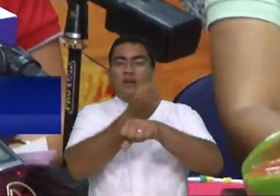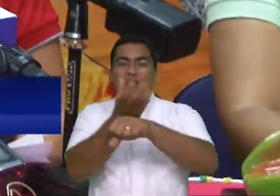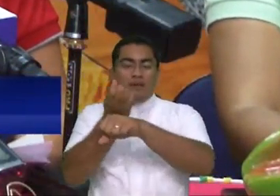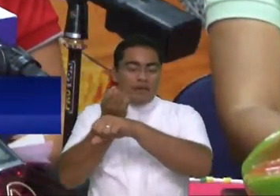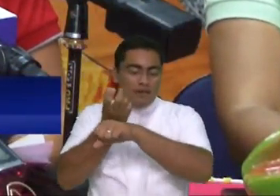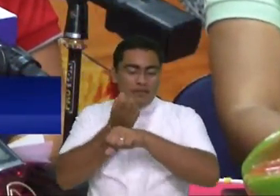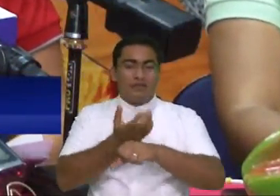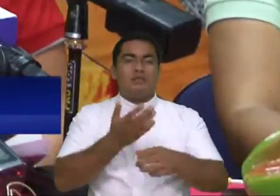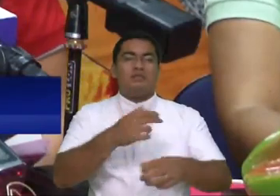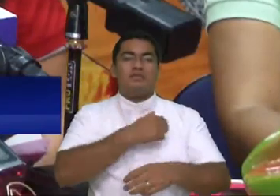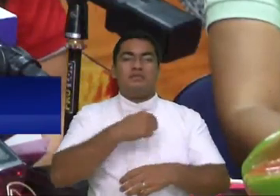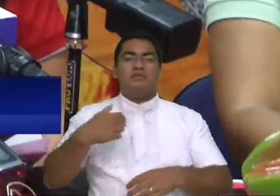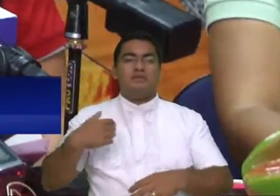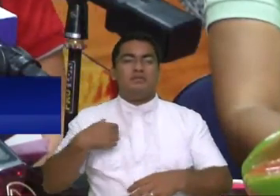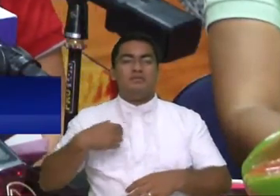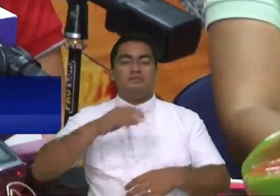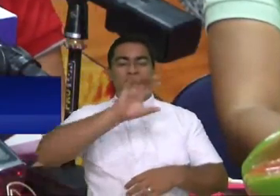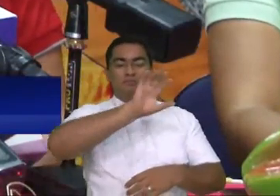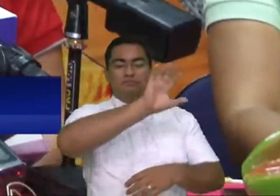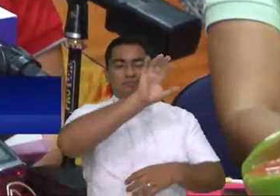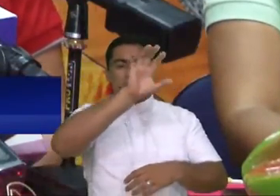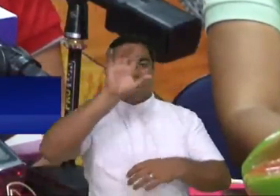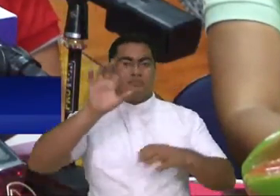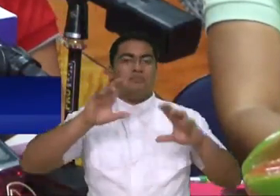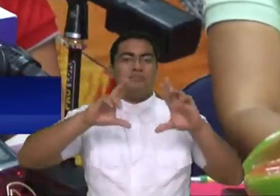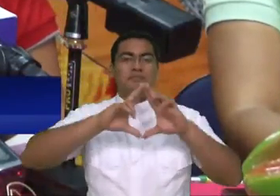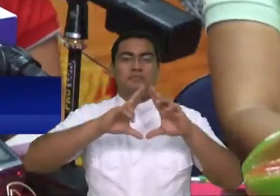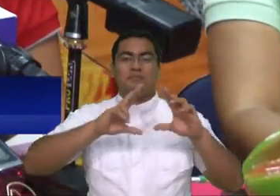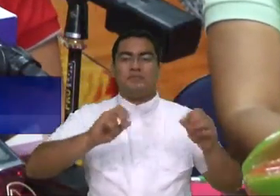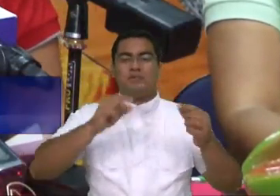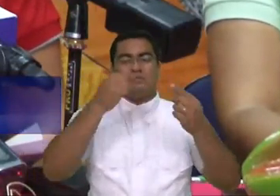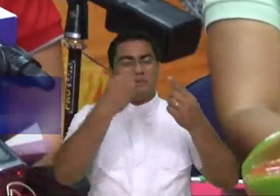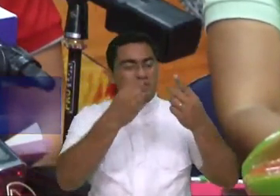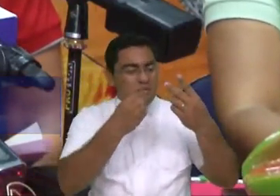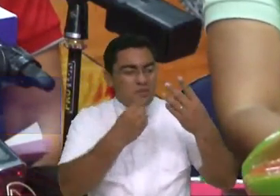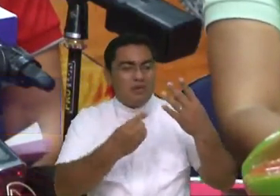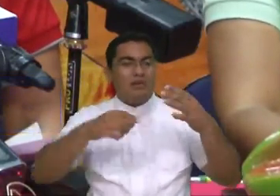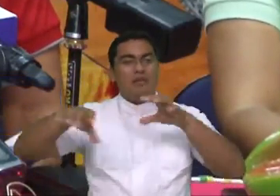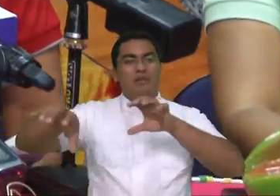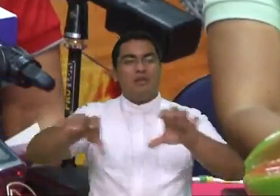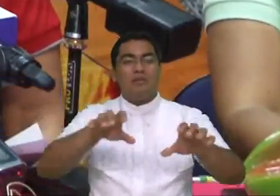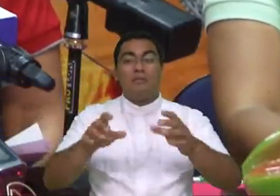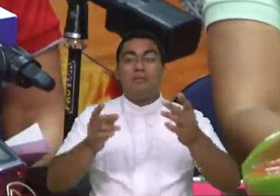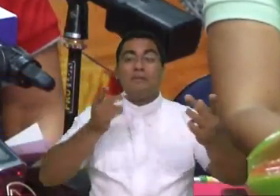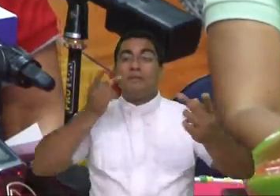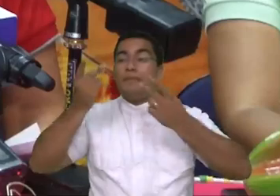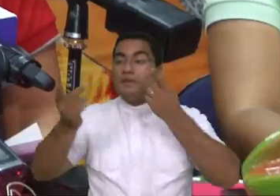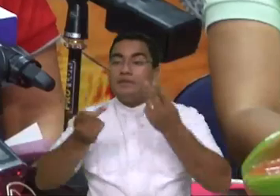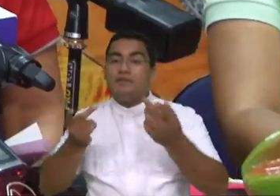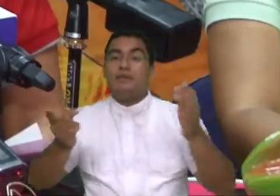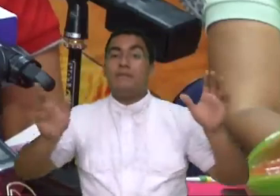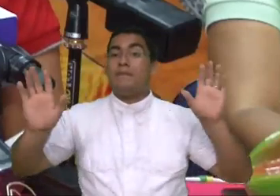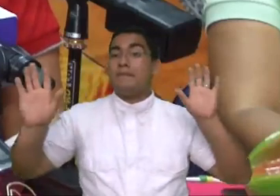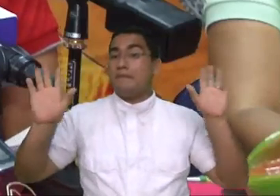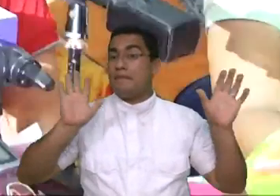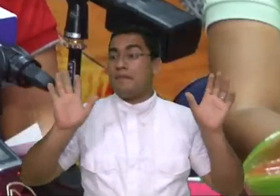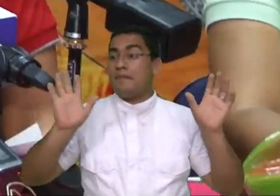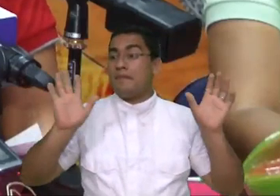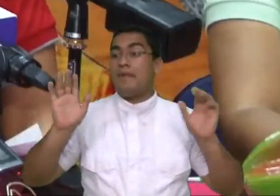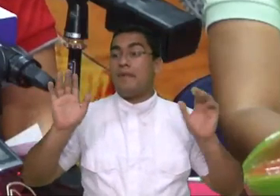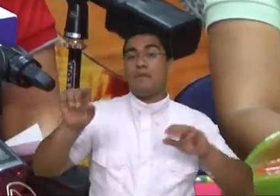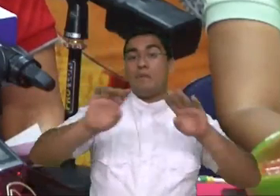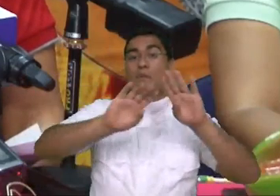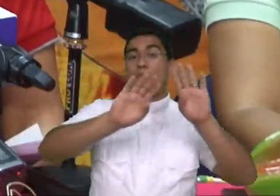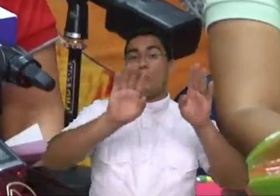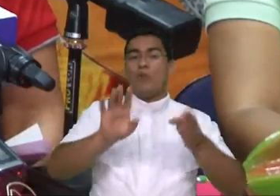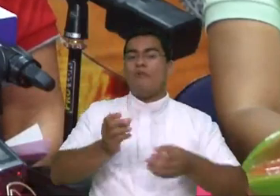se estarán realizando diversas actividades, entre estas visitas en los mercados en donde se estarán